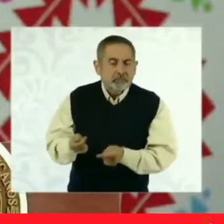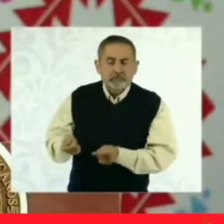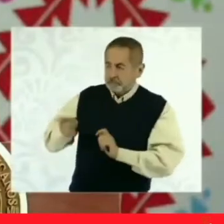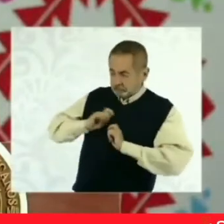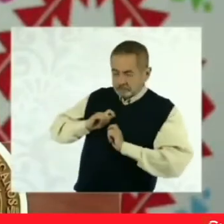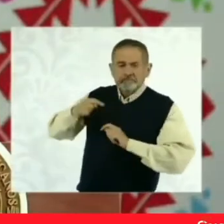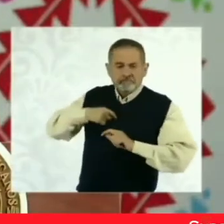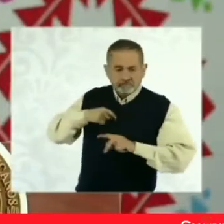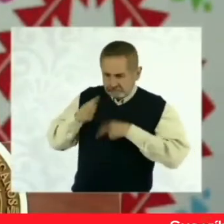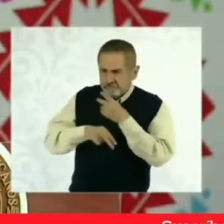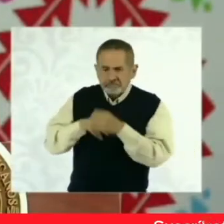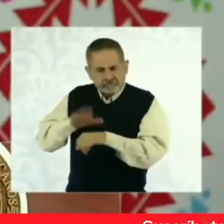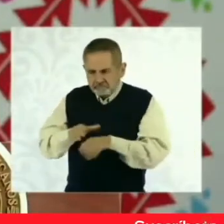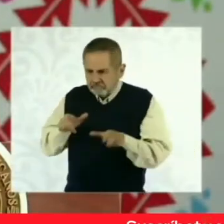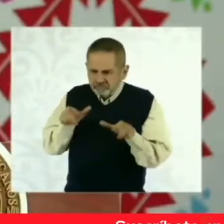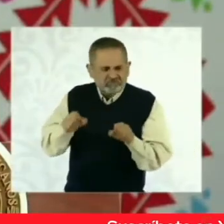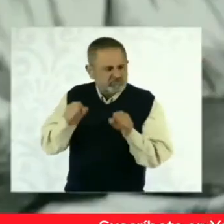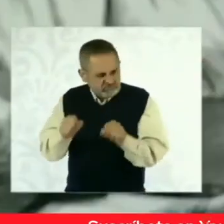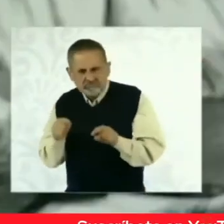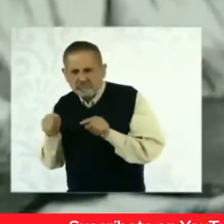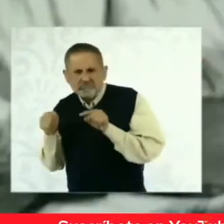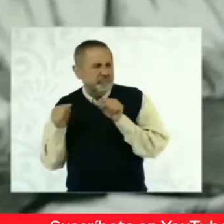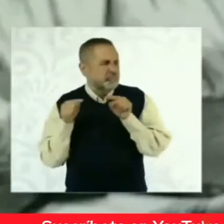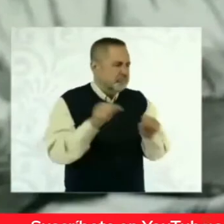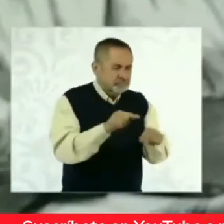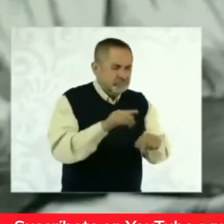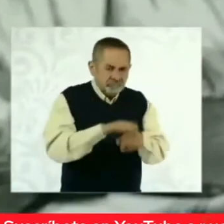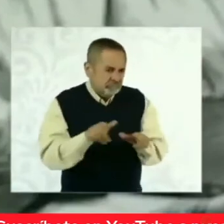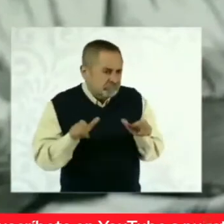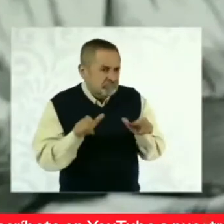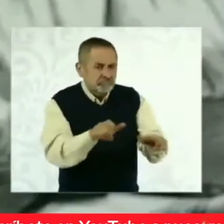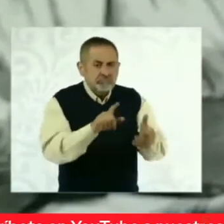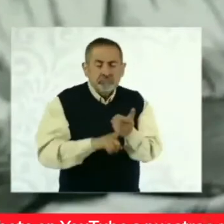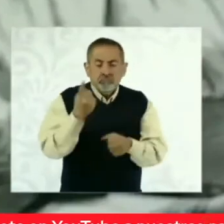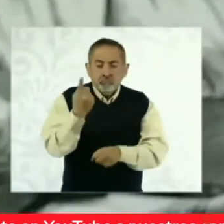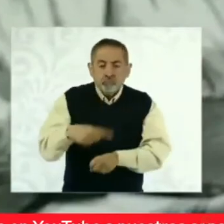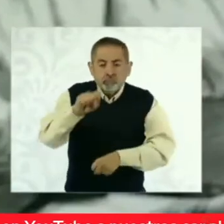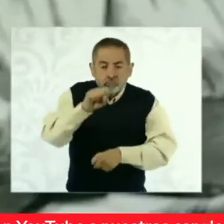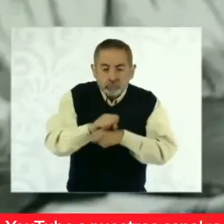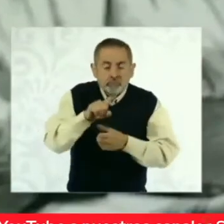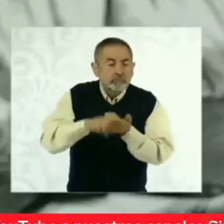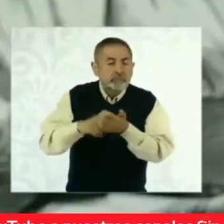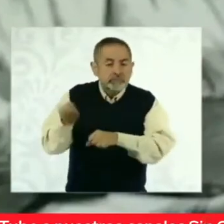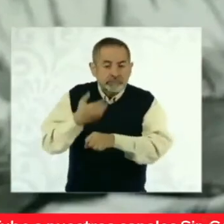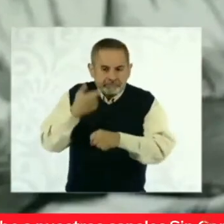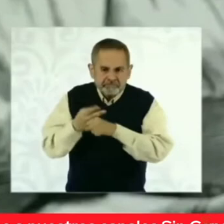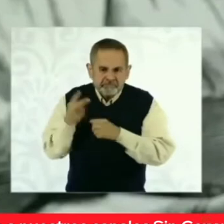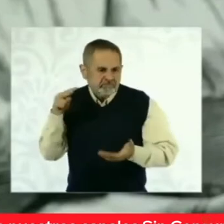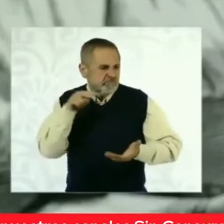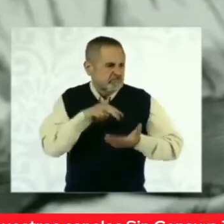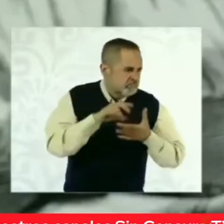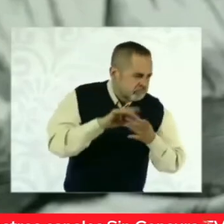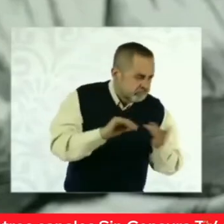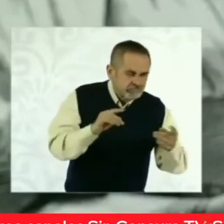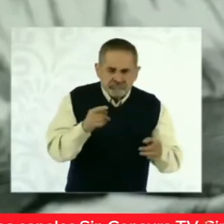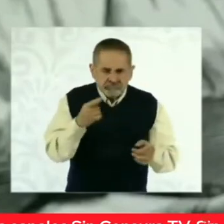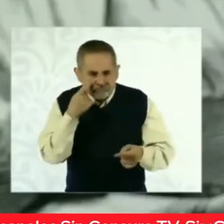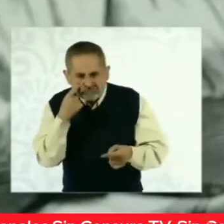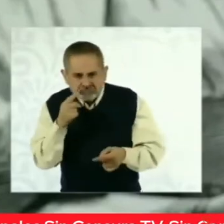nosotros fortalecimos esa estrategia. Estuvo una semana ya el secretario, va a